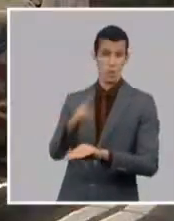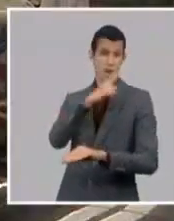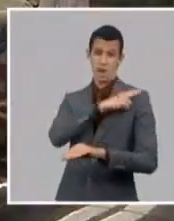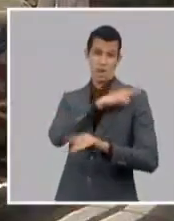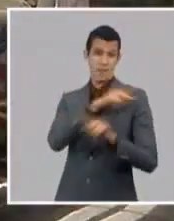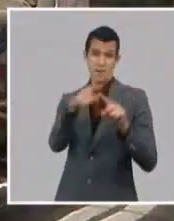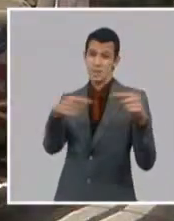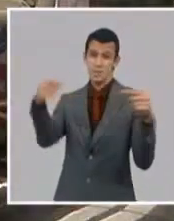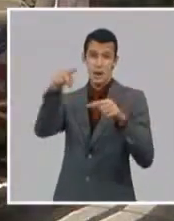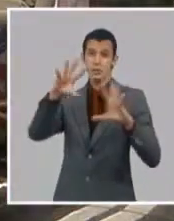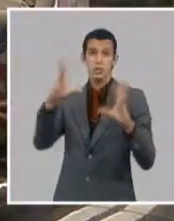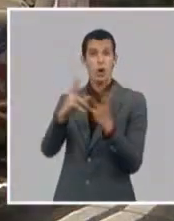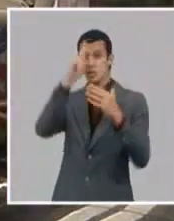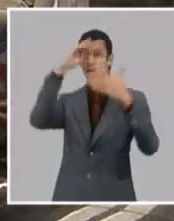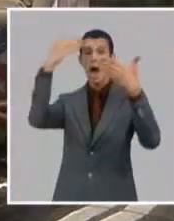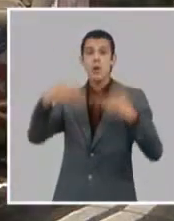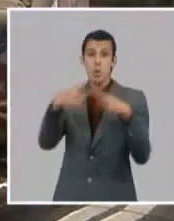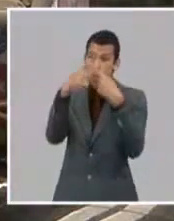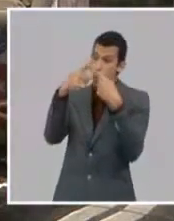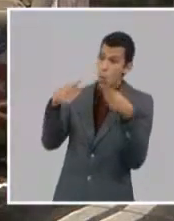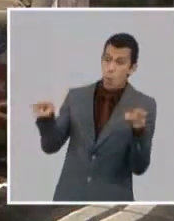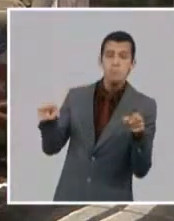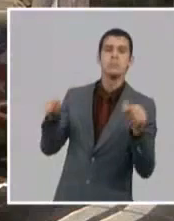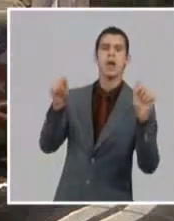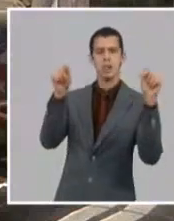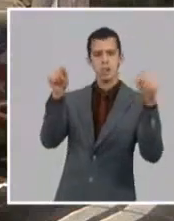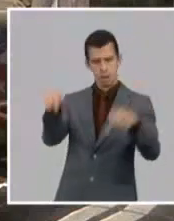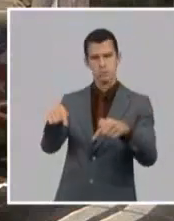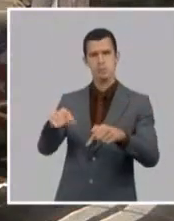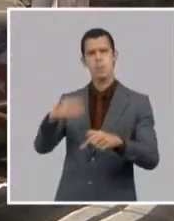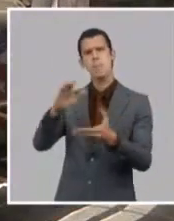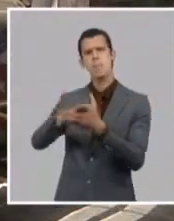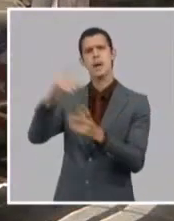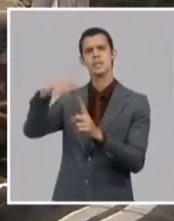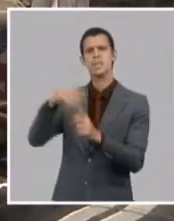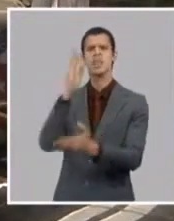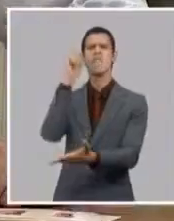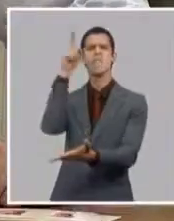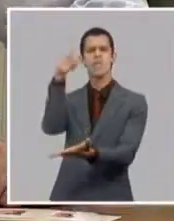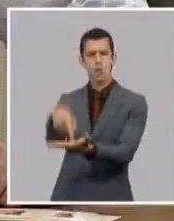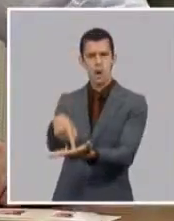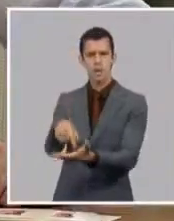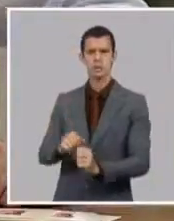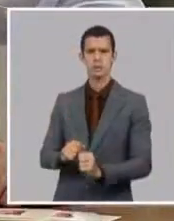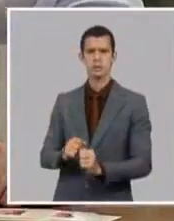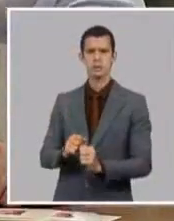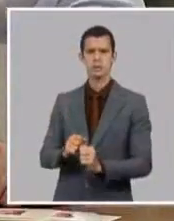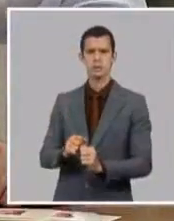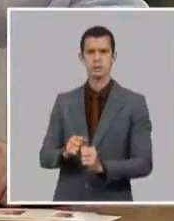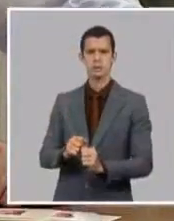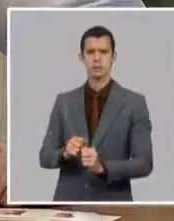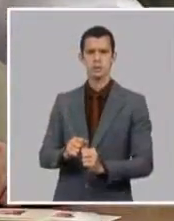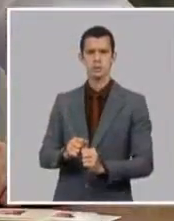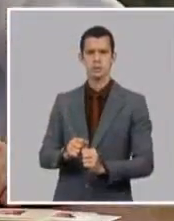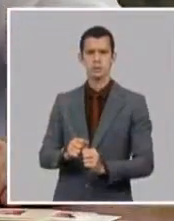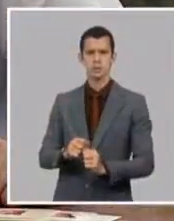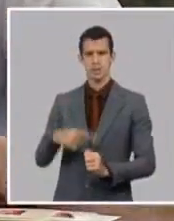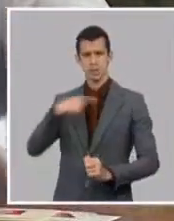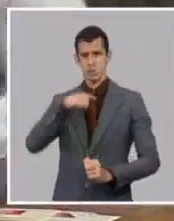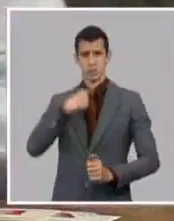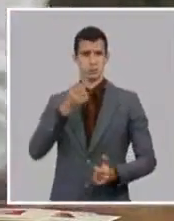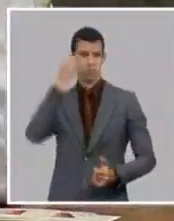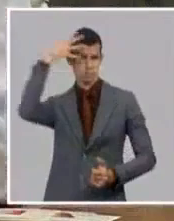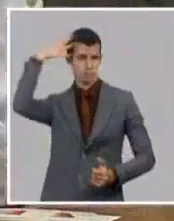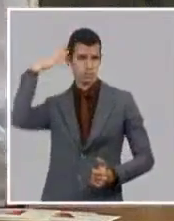equipo de trabajo, donde estuvimos Marrero y yo, con otros compañeros, en menos de mes y medio ha visitado Matanzas 3 veces para analizar